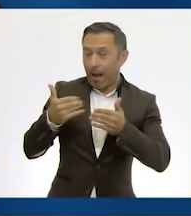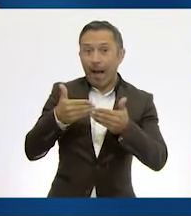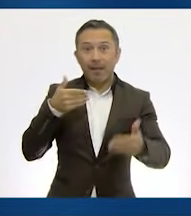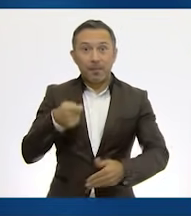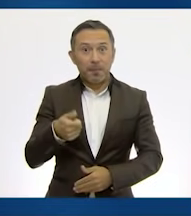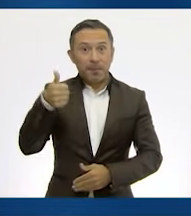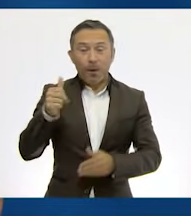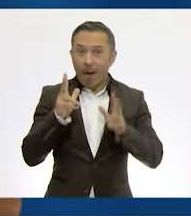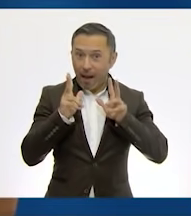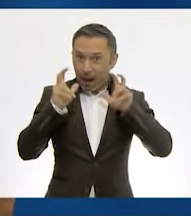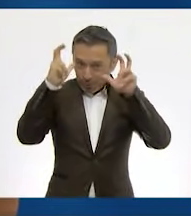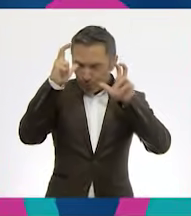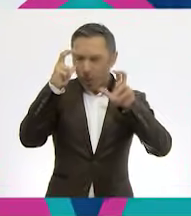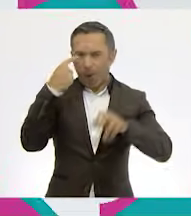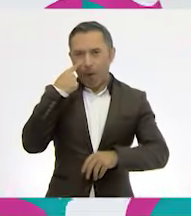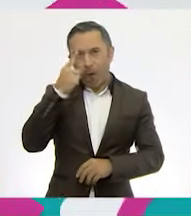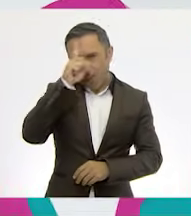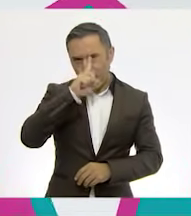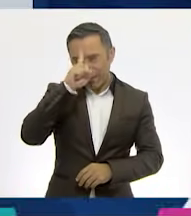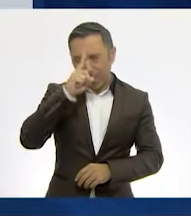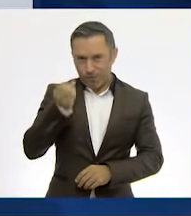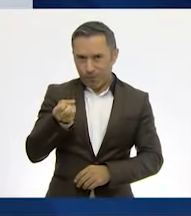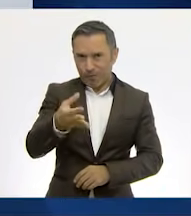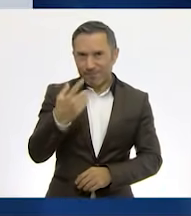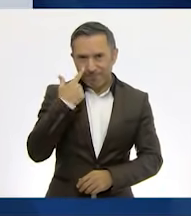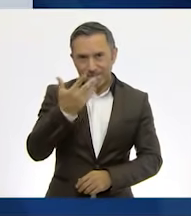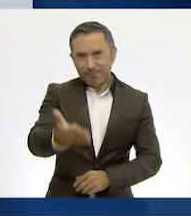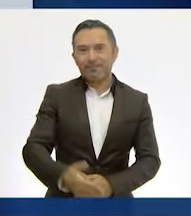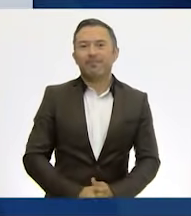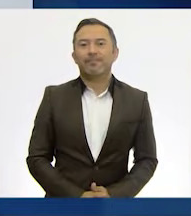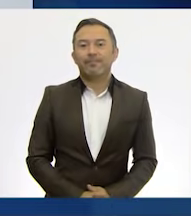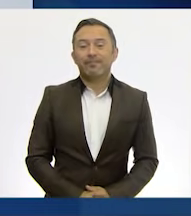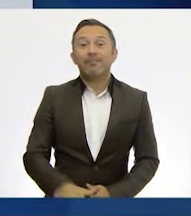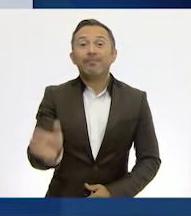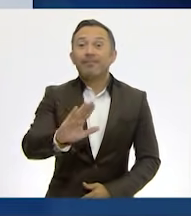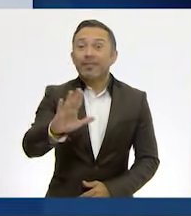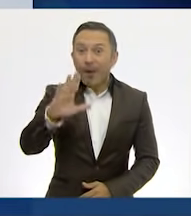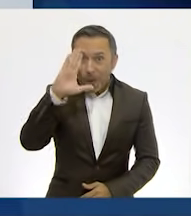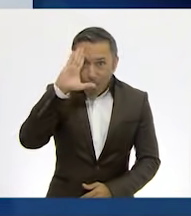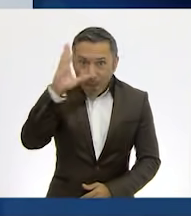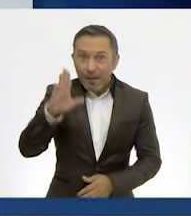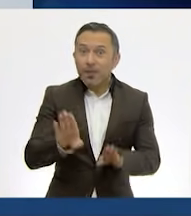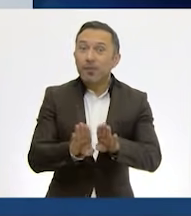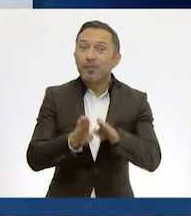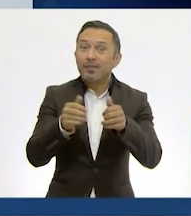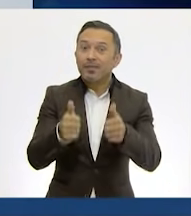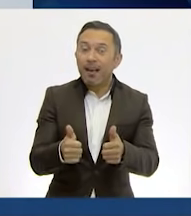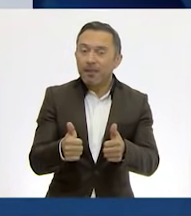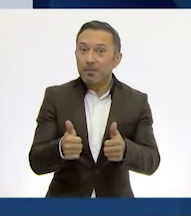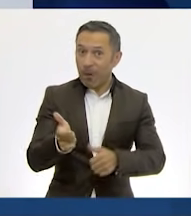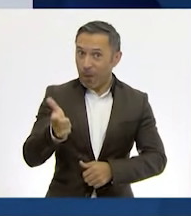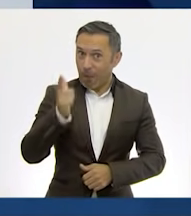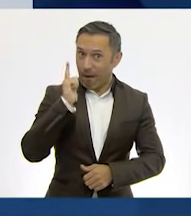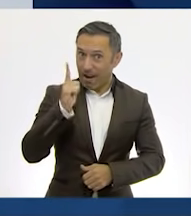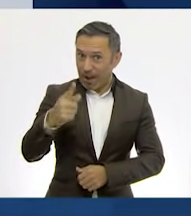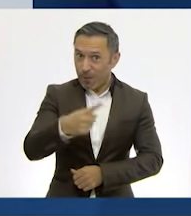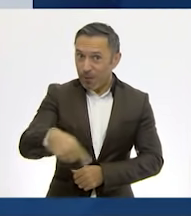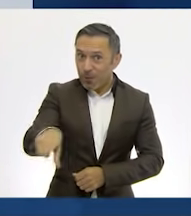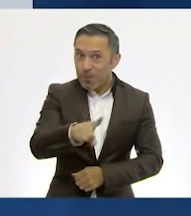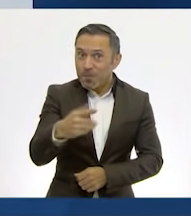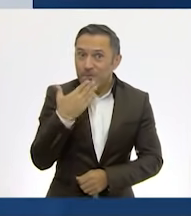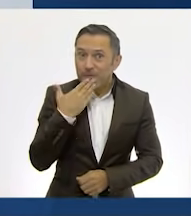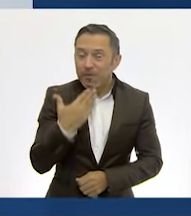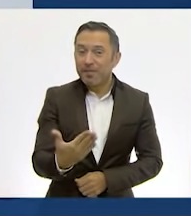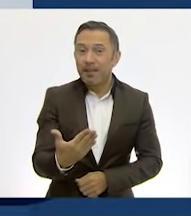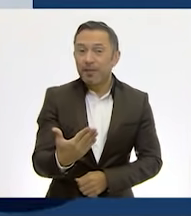Ajo listo para escuchar un consejo. Hola, ¿cómo están? Espero que muy bien. ¡Qué